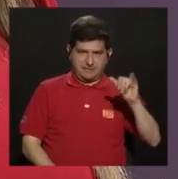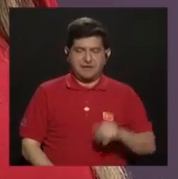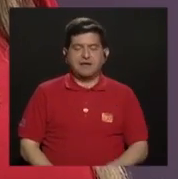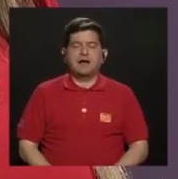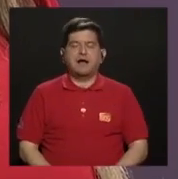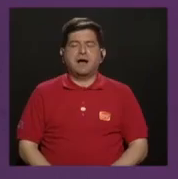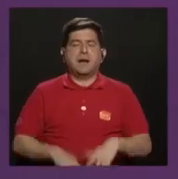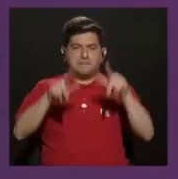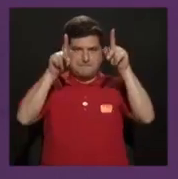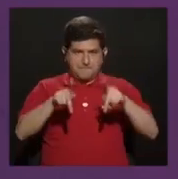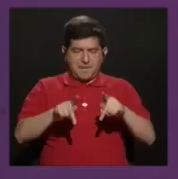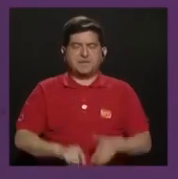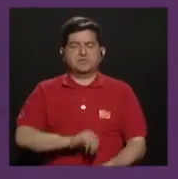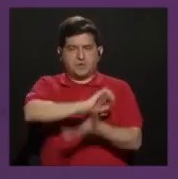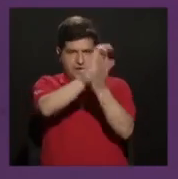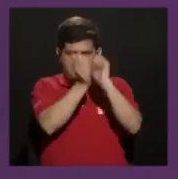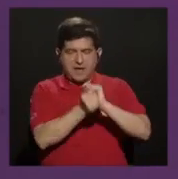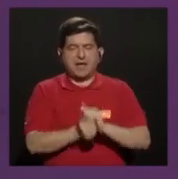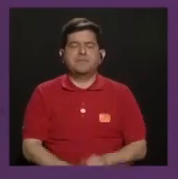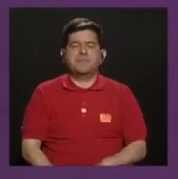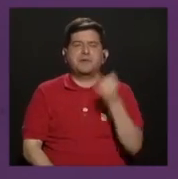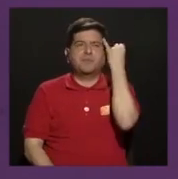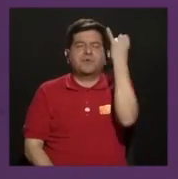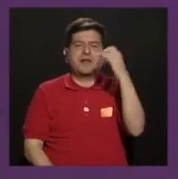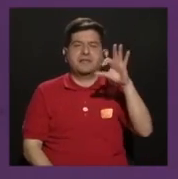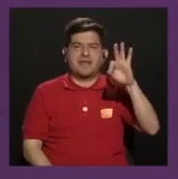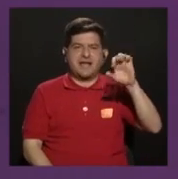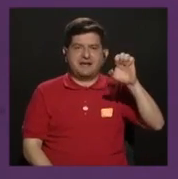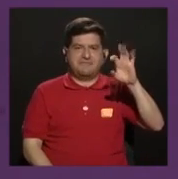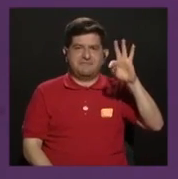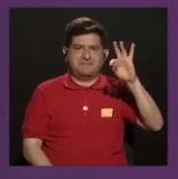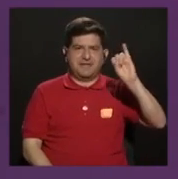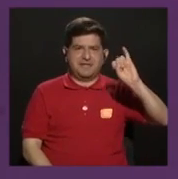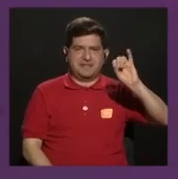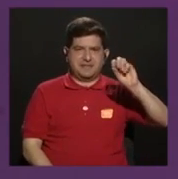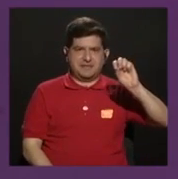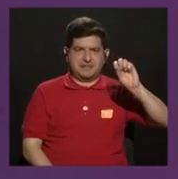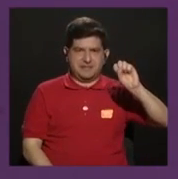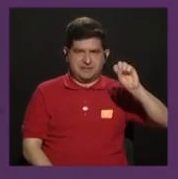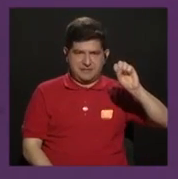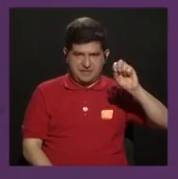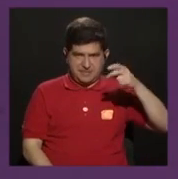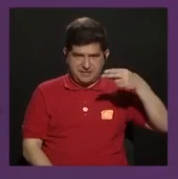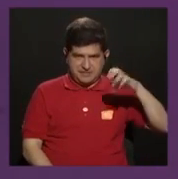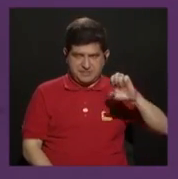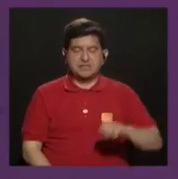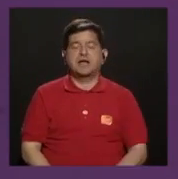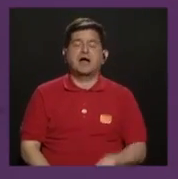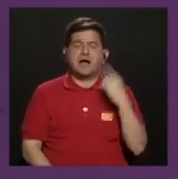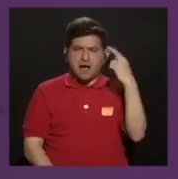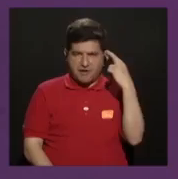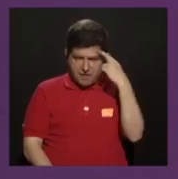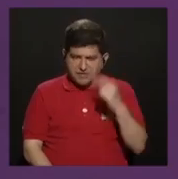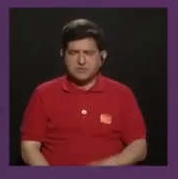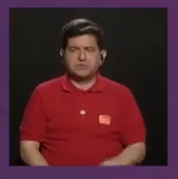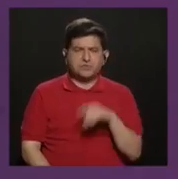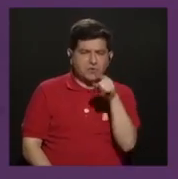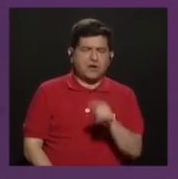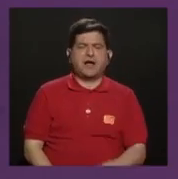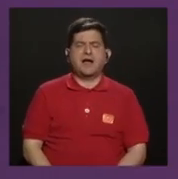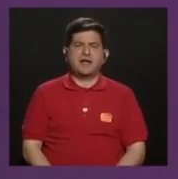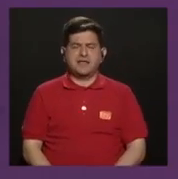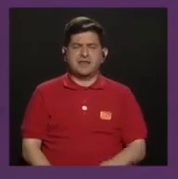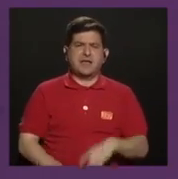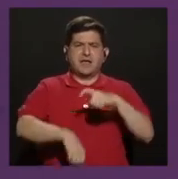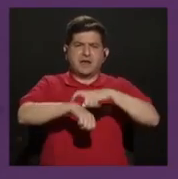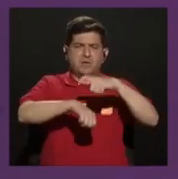hacer en su forma de fetiche en el momento del sexo y se trasviste para sentirse sexy